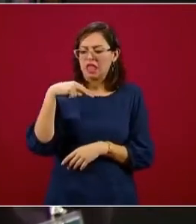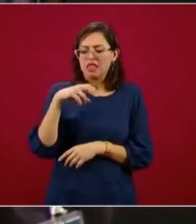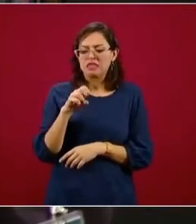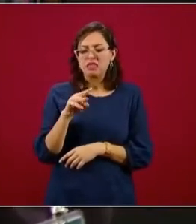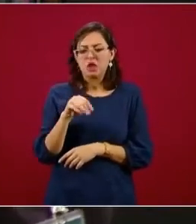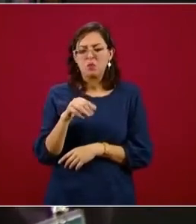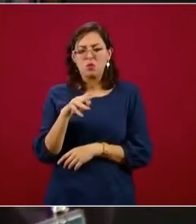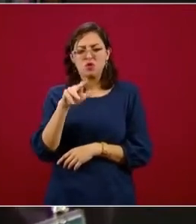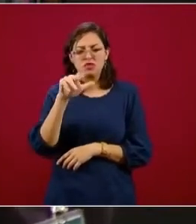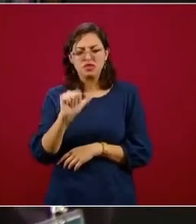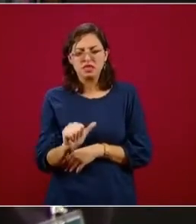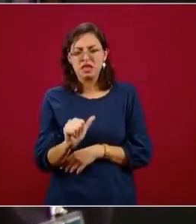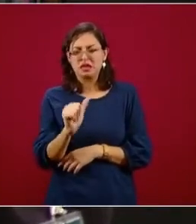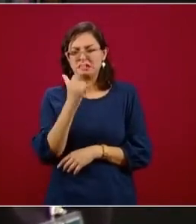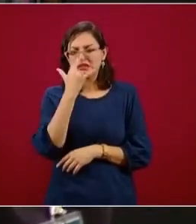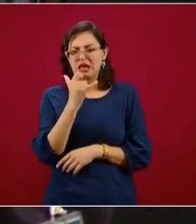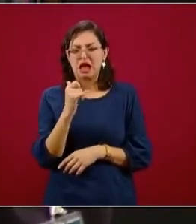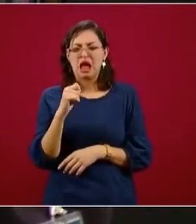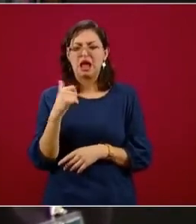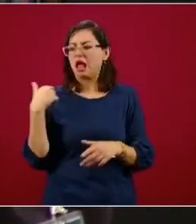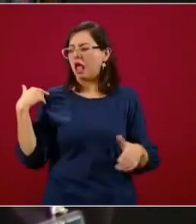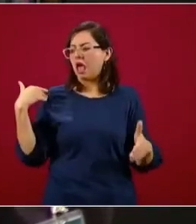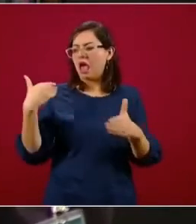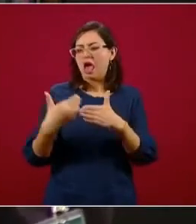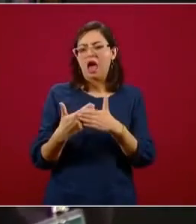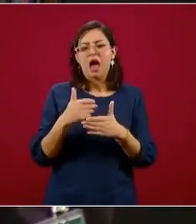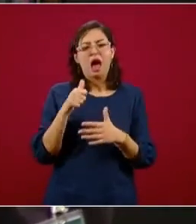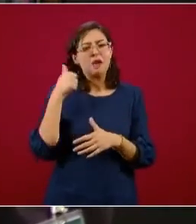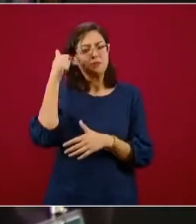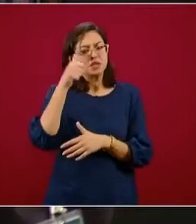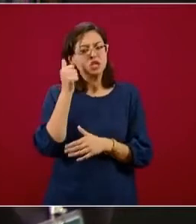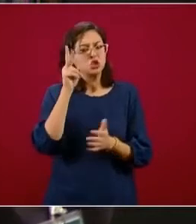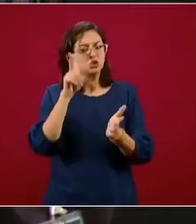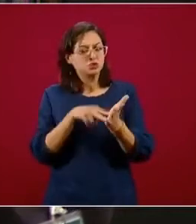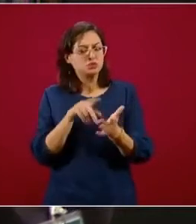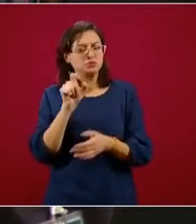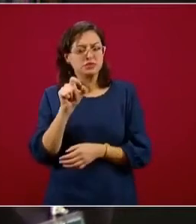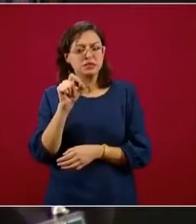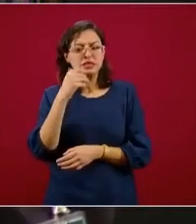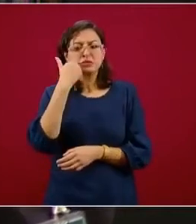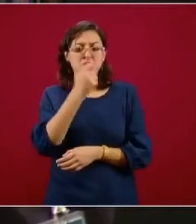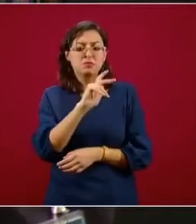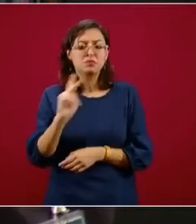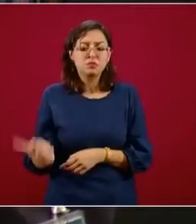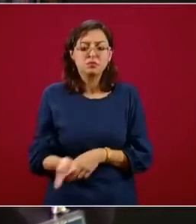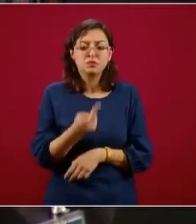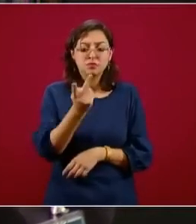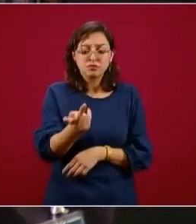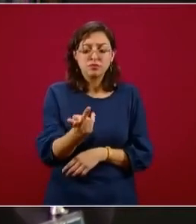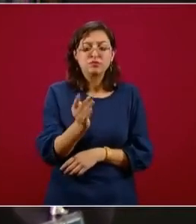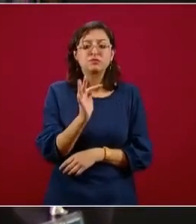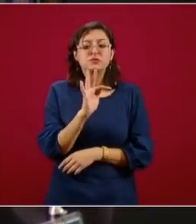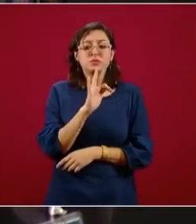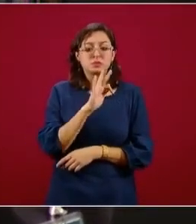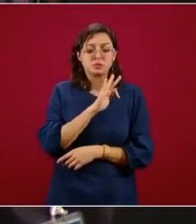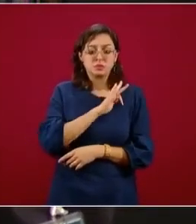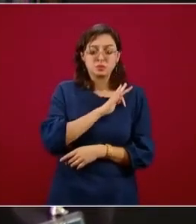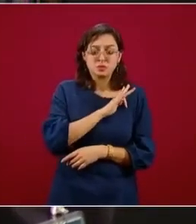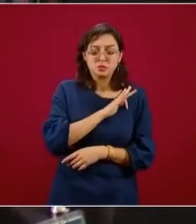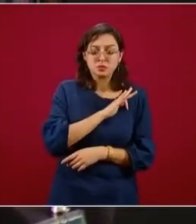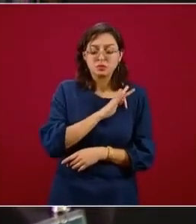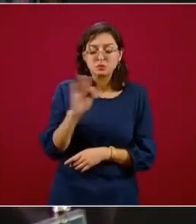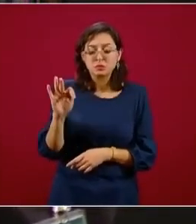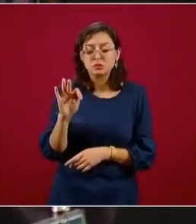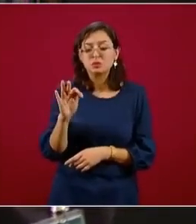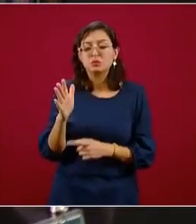de 2020. En ese sentido, quiero preguntarle si sería posible que nos presente las cifras de las muertes